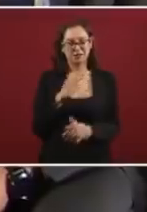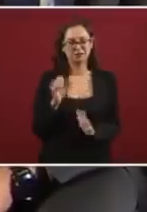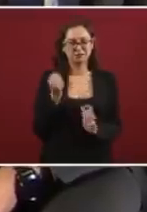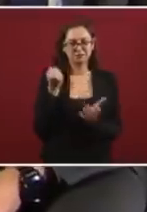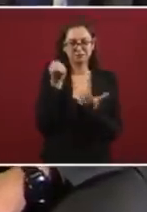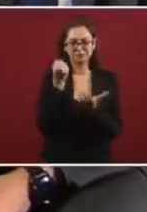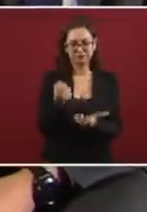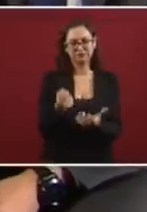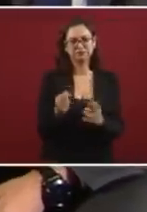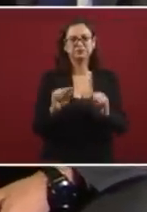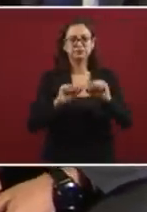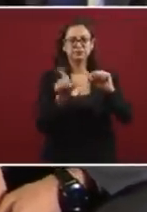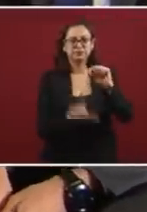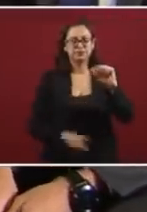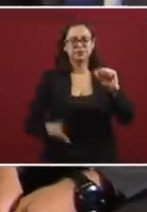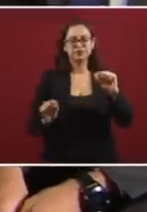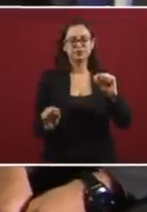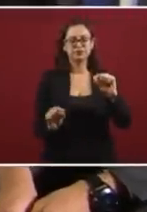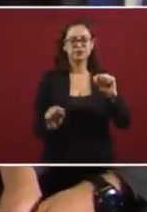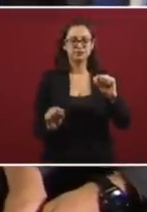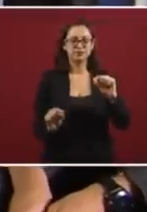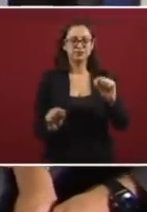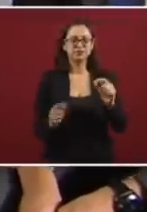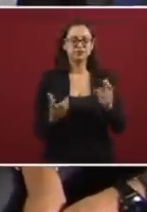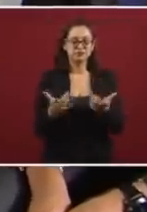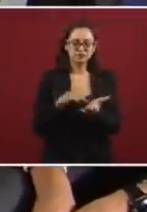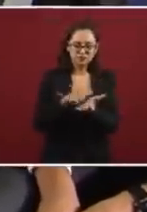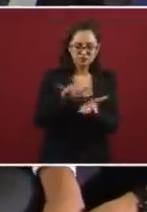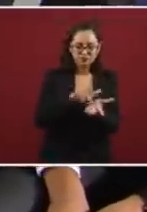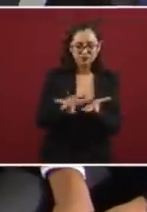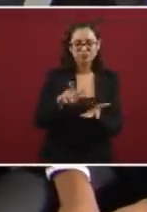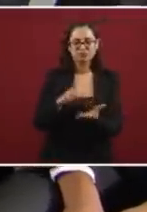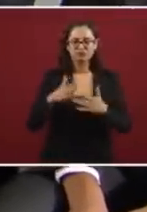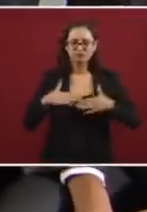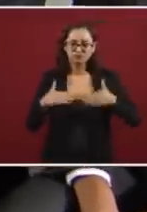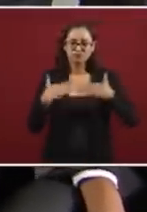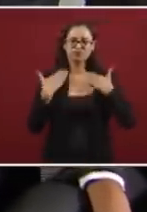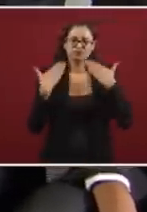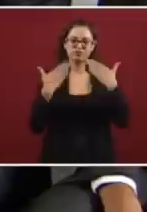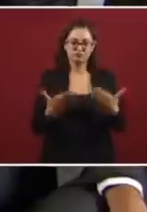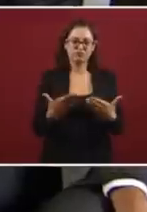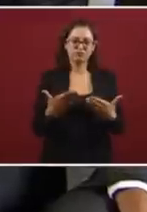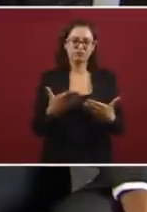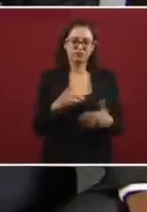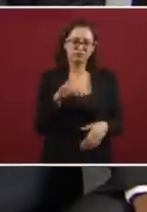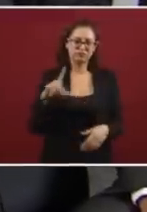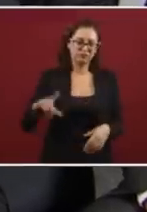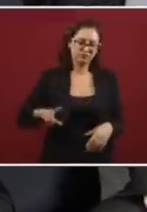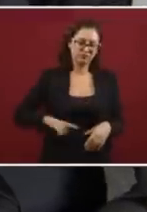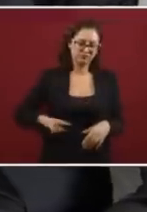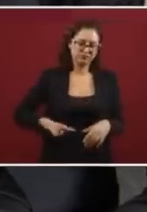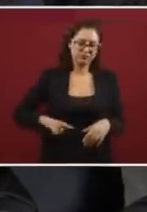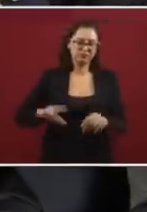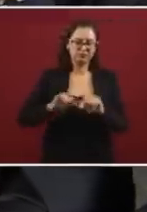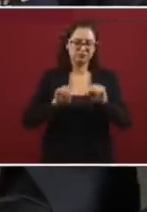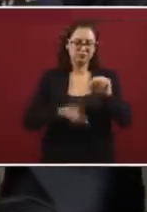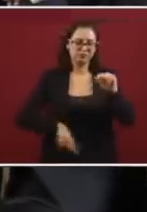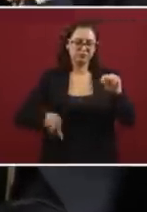nacionales que le tienen confianza a nuestro país